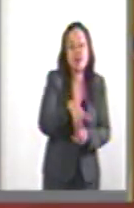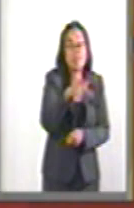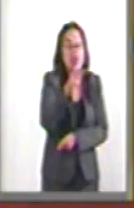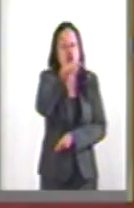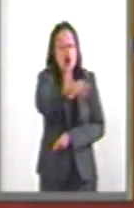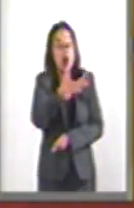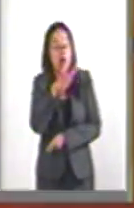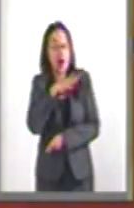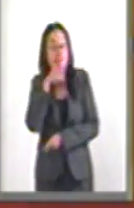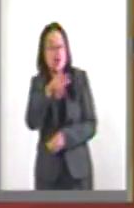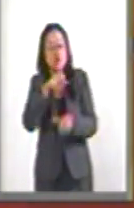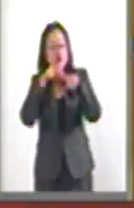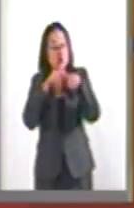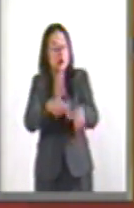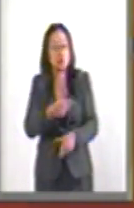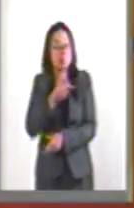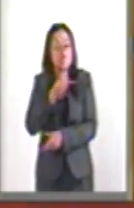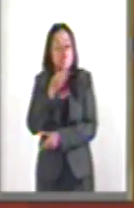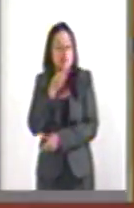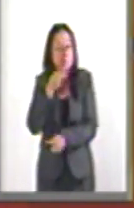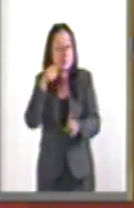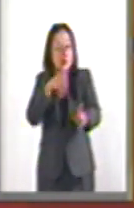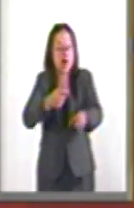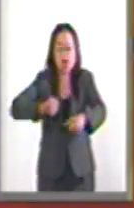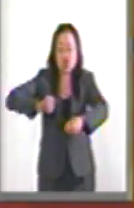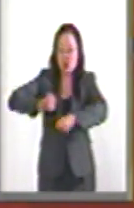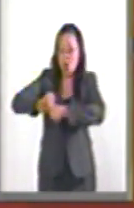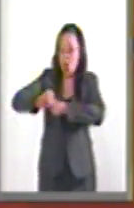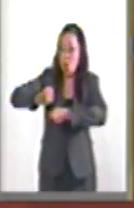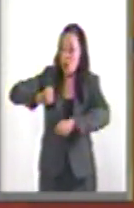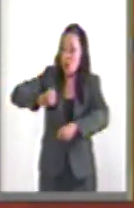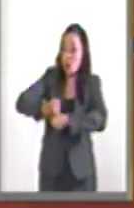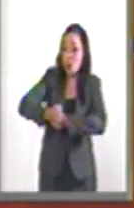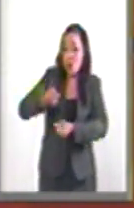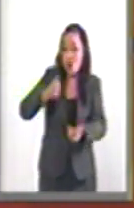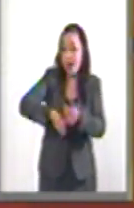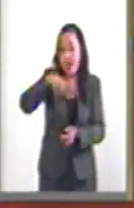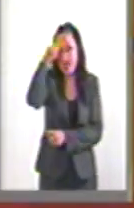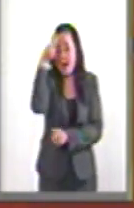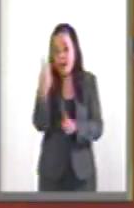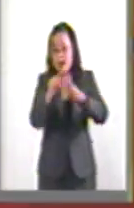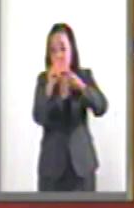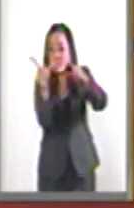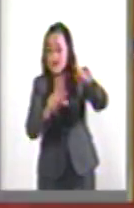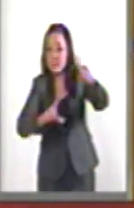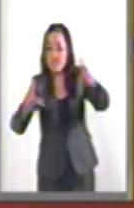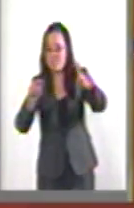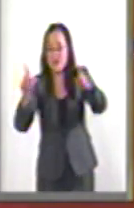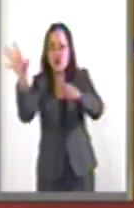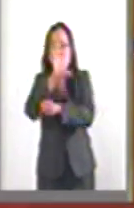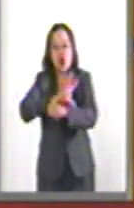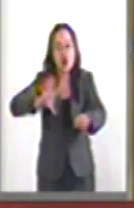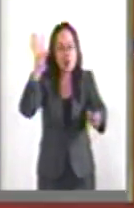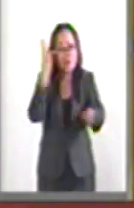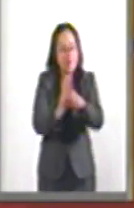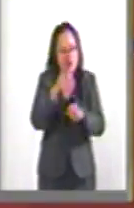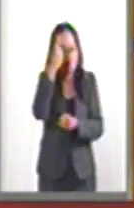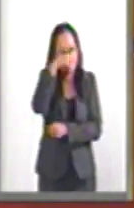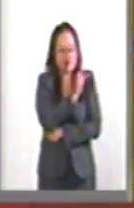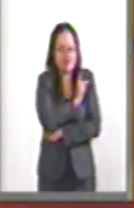implacable repitió: la tortura en México es generalizada.